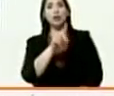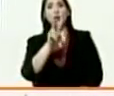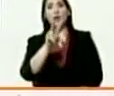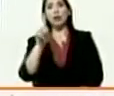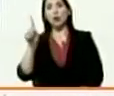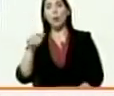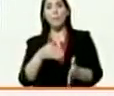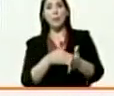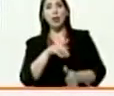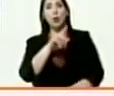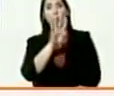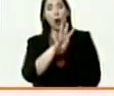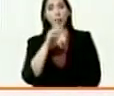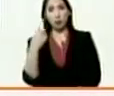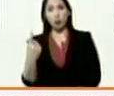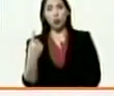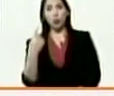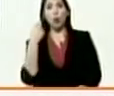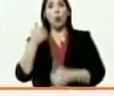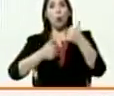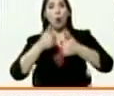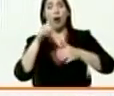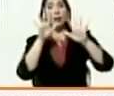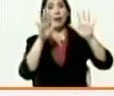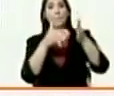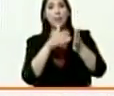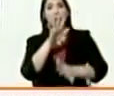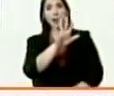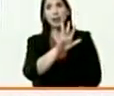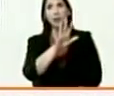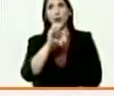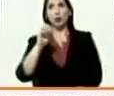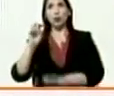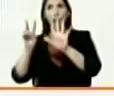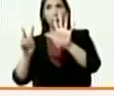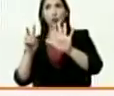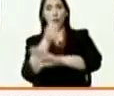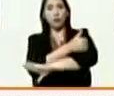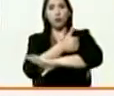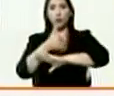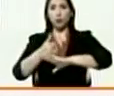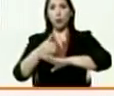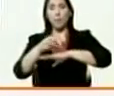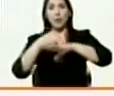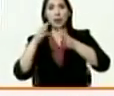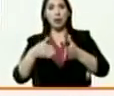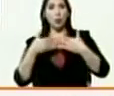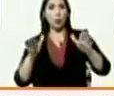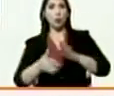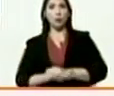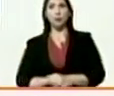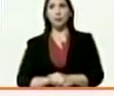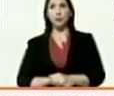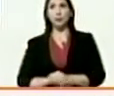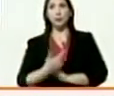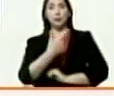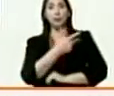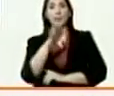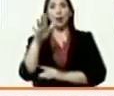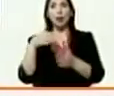121.041, de los cuales 10.507 corresponde a funcionarios del Ministerio Público,